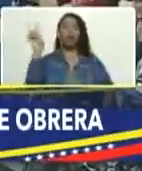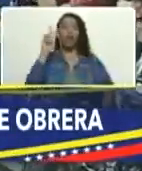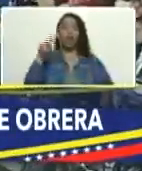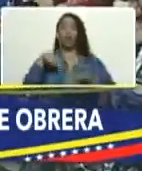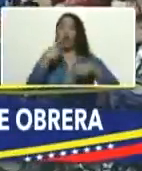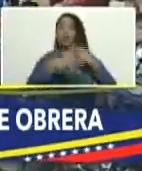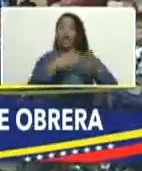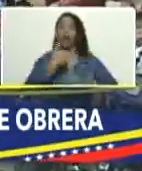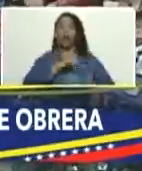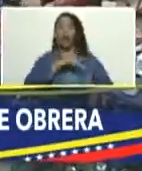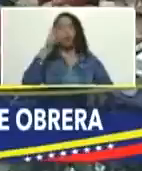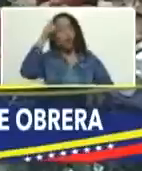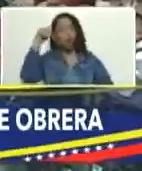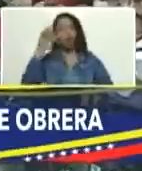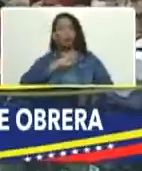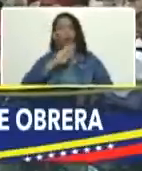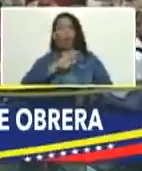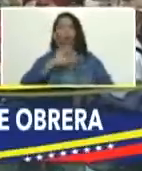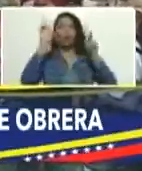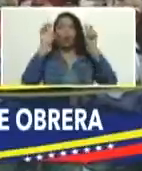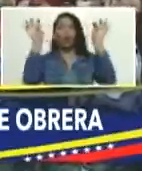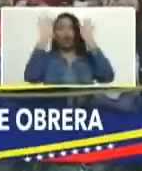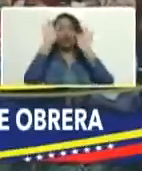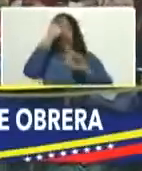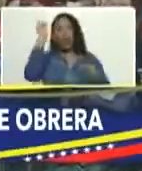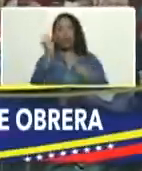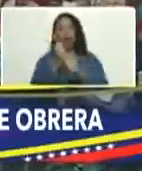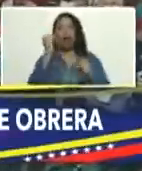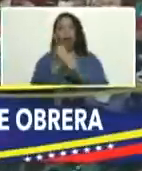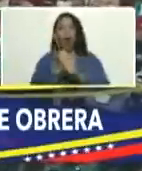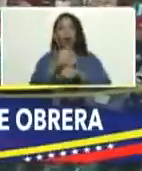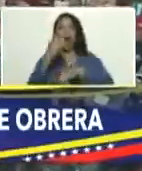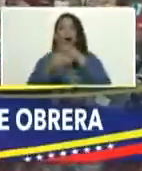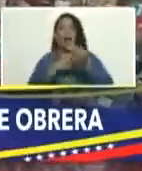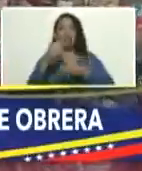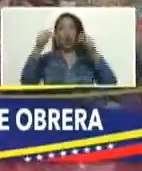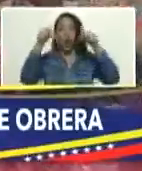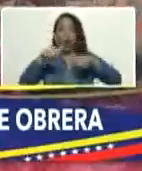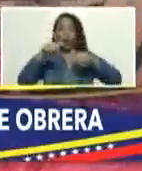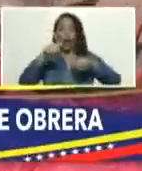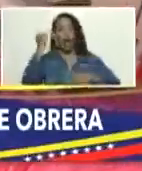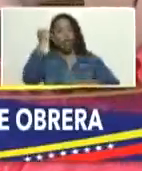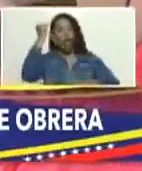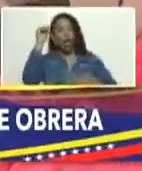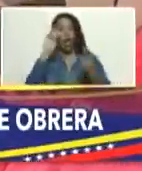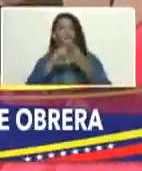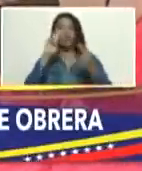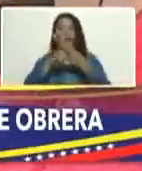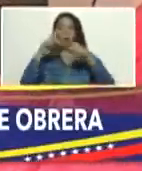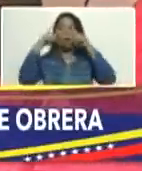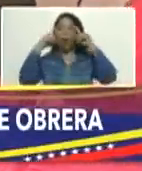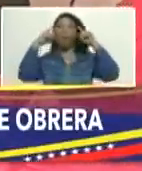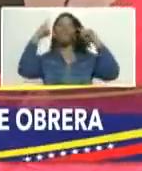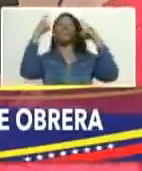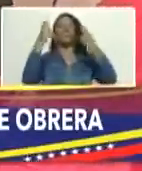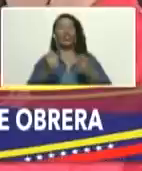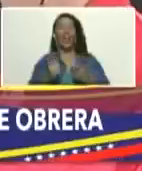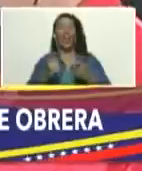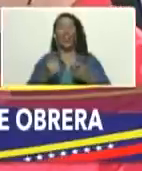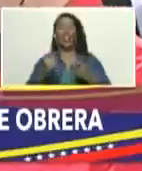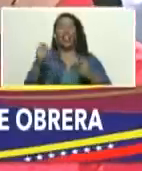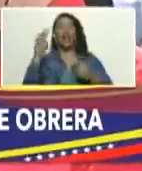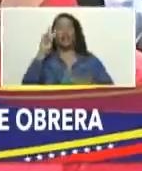producida para nuestro pueblo. Un nuevo modelo de gestión surgido al calor del conocimiento, del profesionalismo y de la